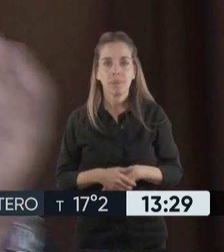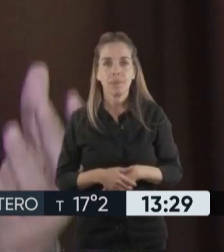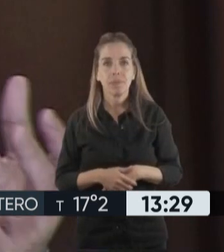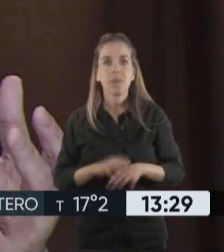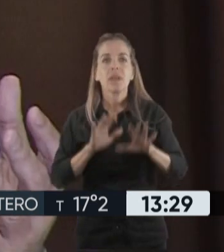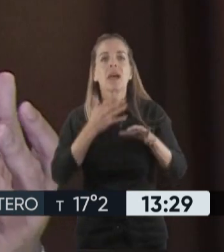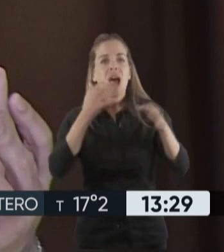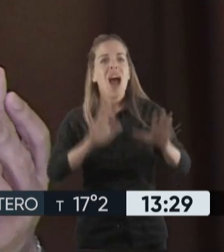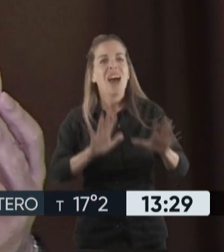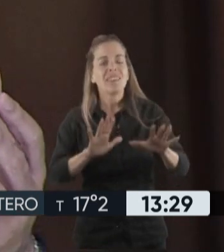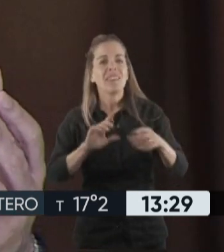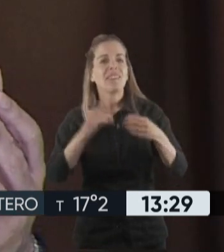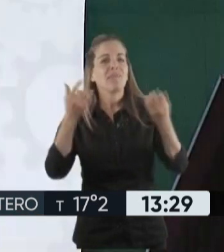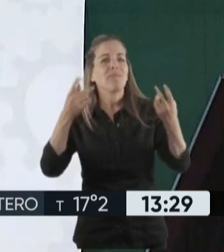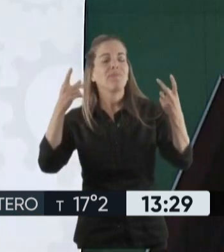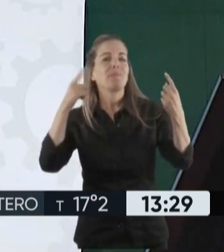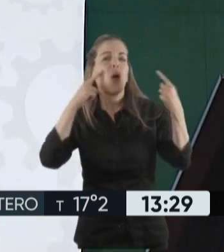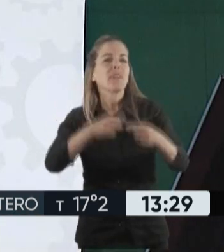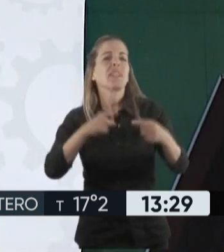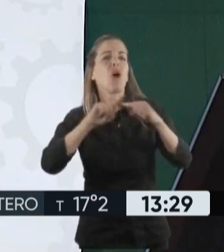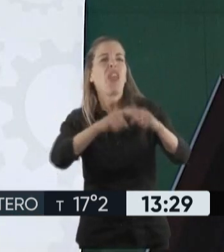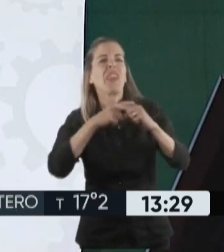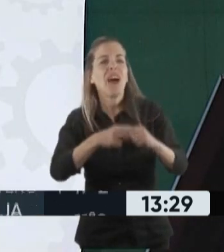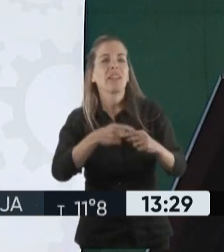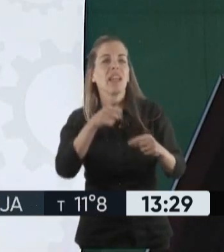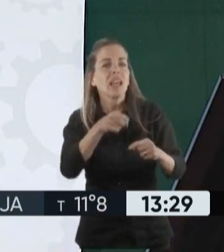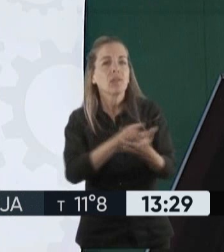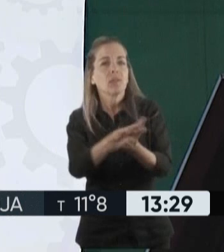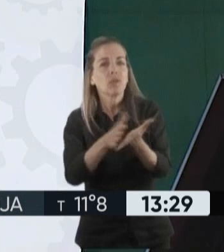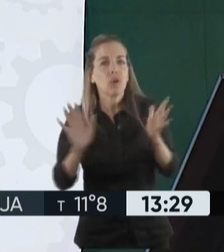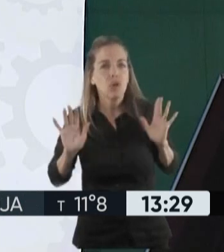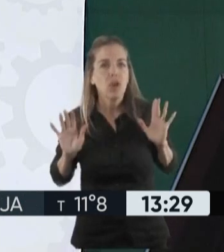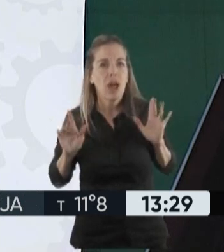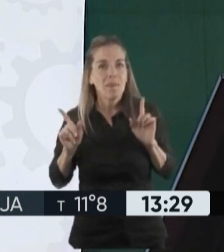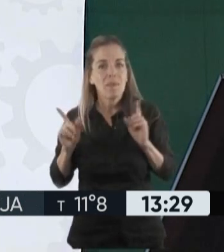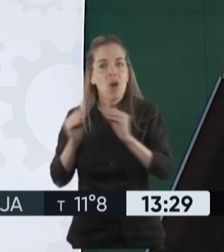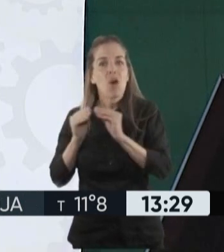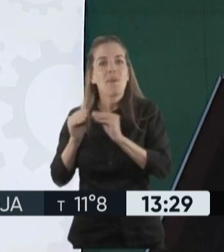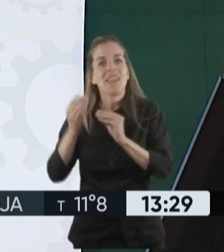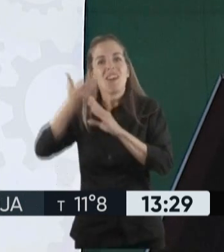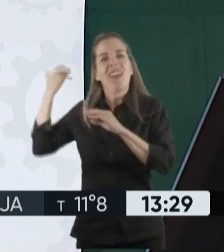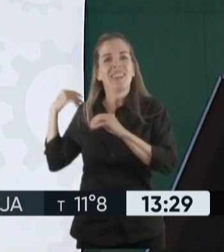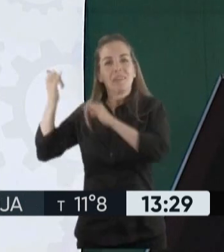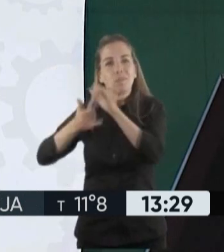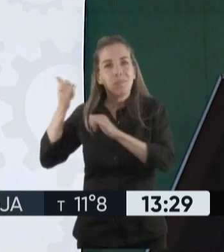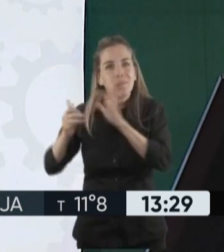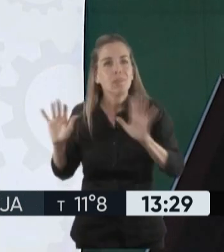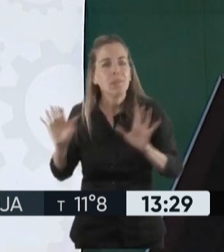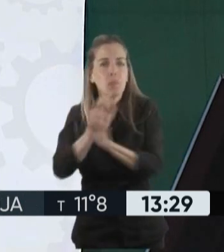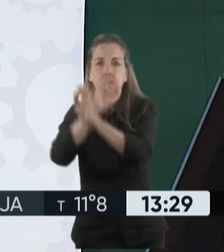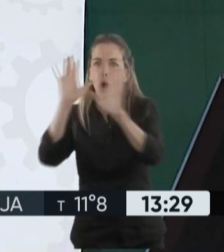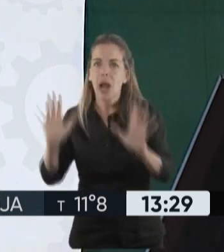Ese es el verdadero debate que tenemos. Ahora, lo dijo Ricardo con total